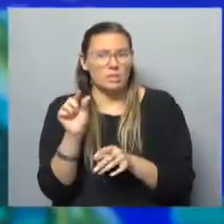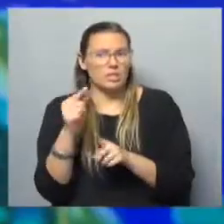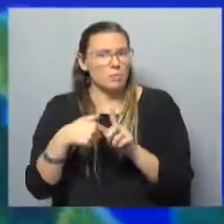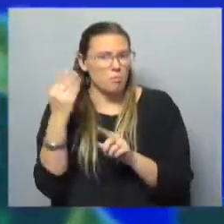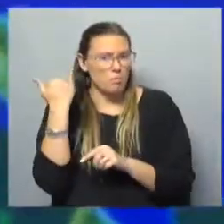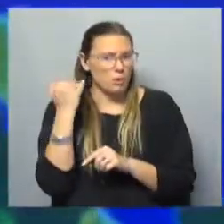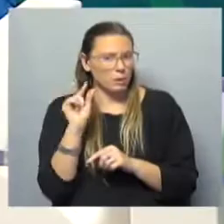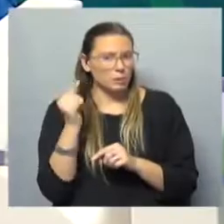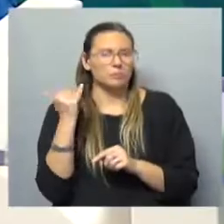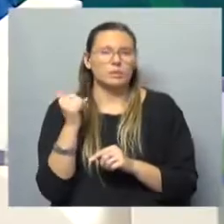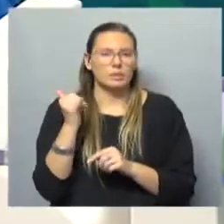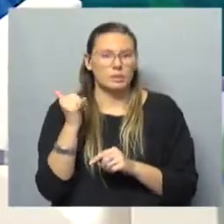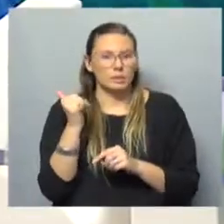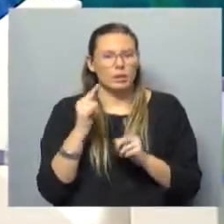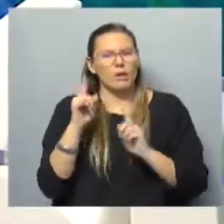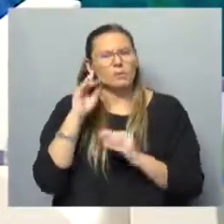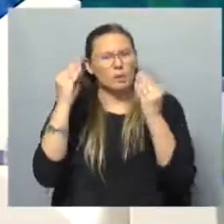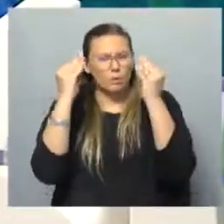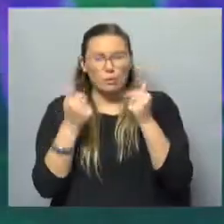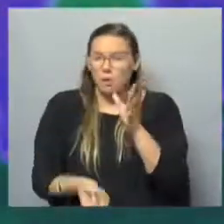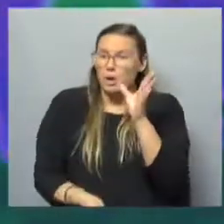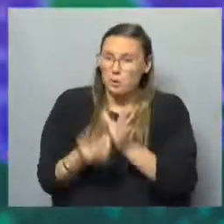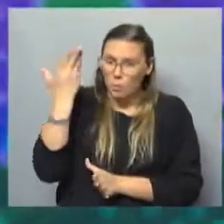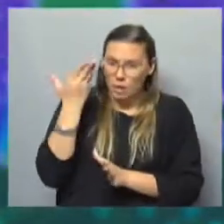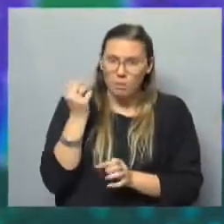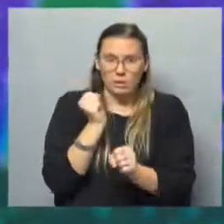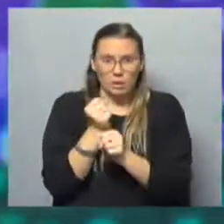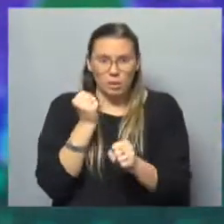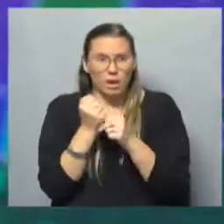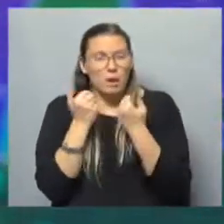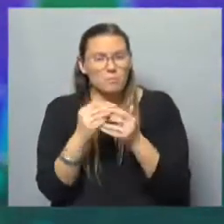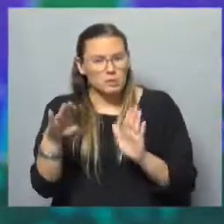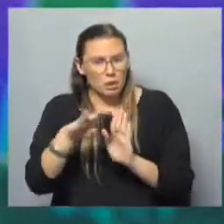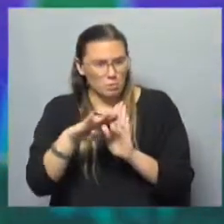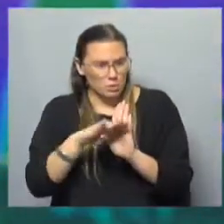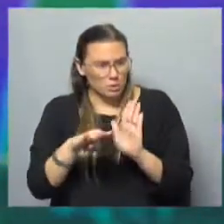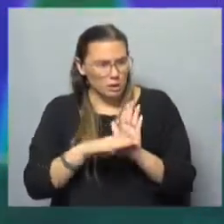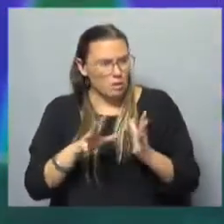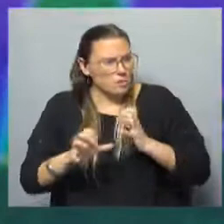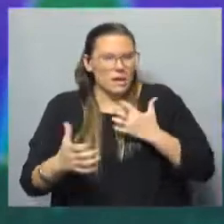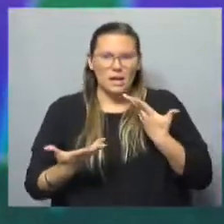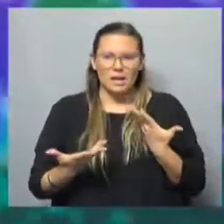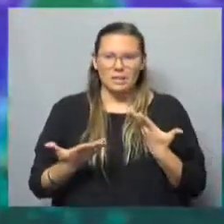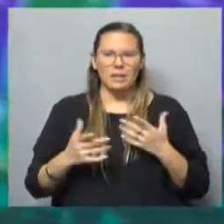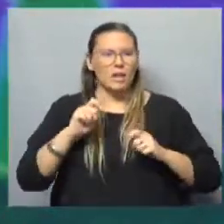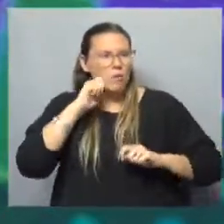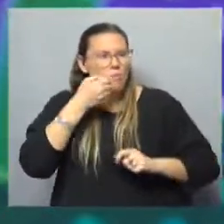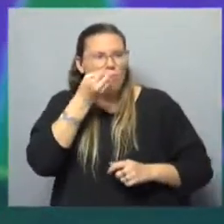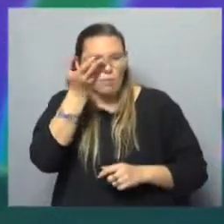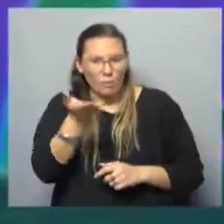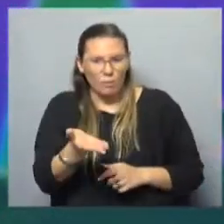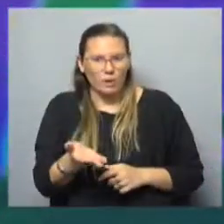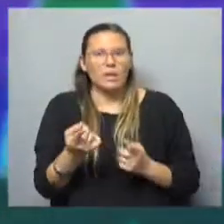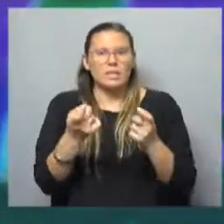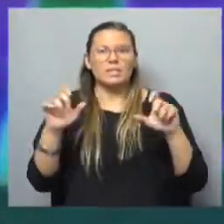meses. Un par de meses, y a veces uno se olvida, digo, para ser nueva conduciendo, arranca los programas, pero con una energía y con una frescura, lo que está